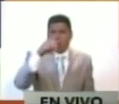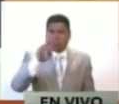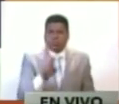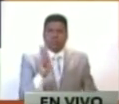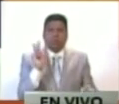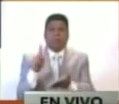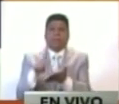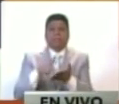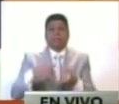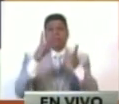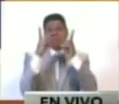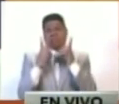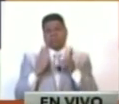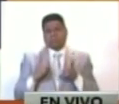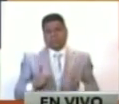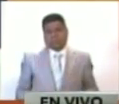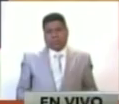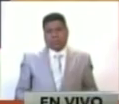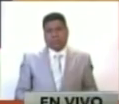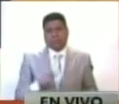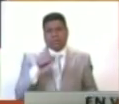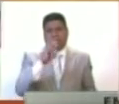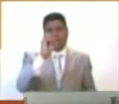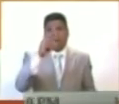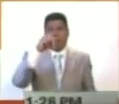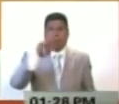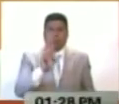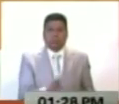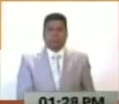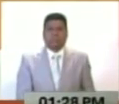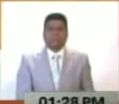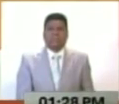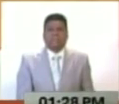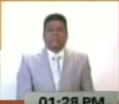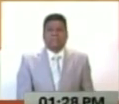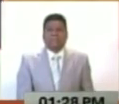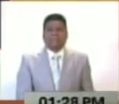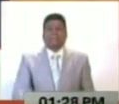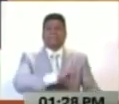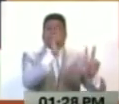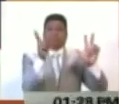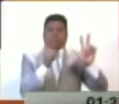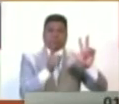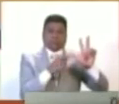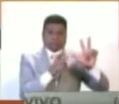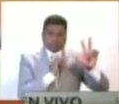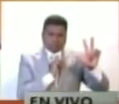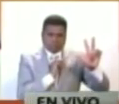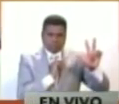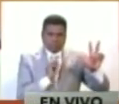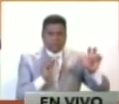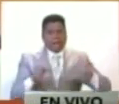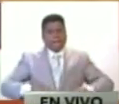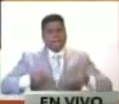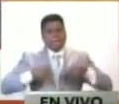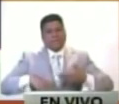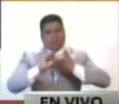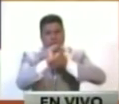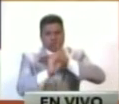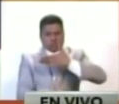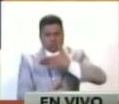toma de decisiones de este organismo. Sobre el Mercosur, bueno, tú sabes que en el